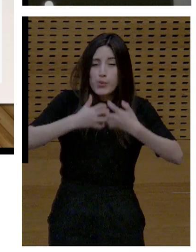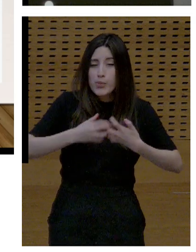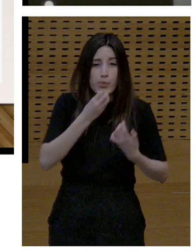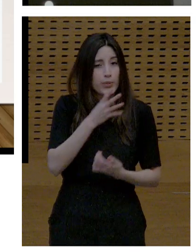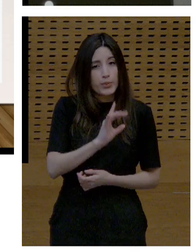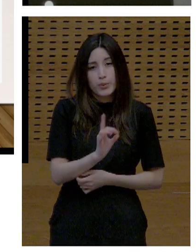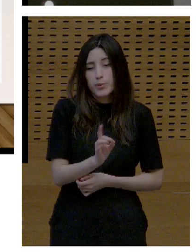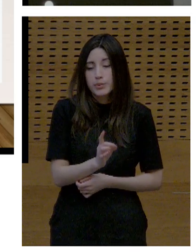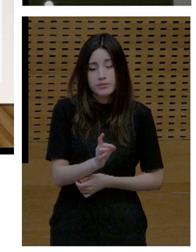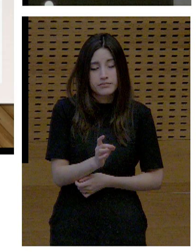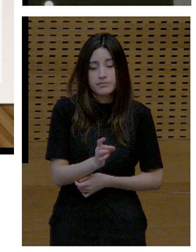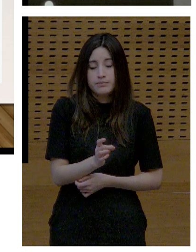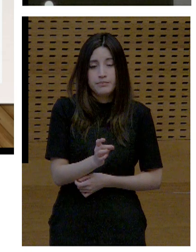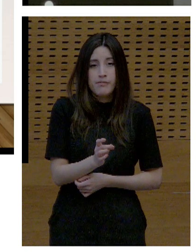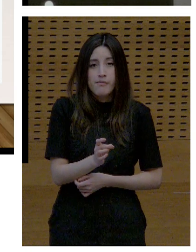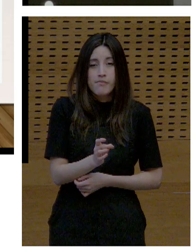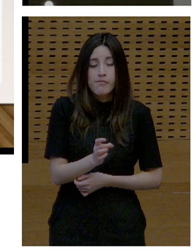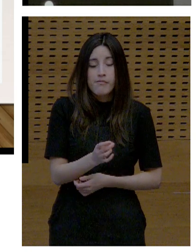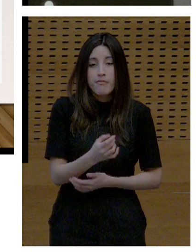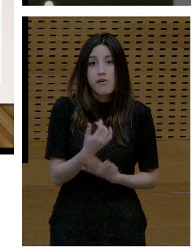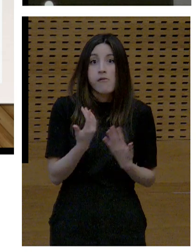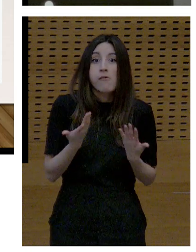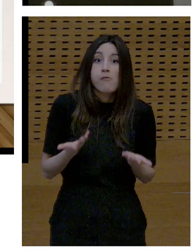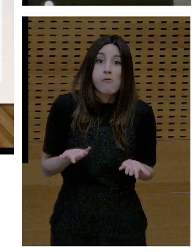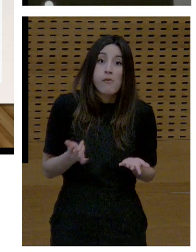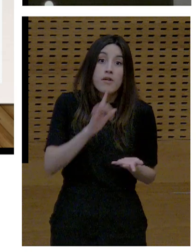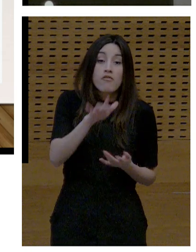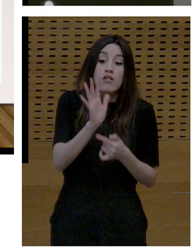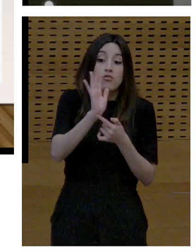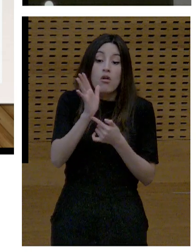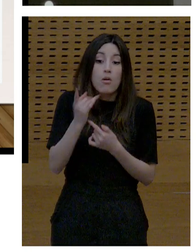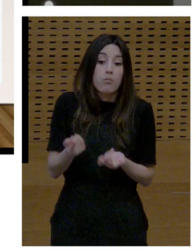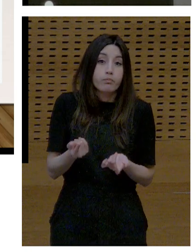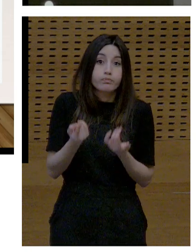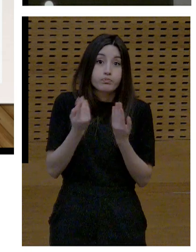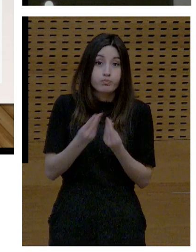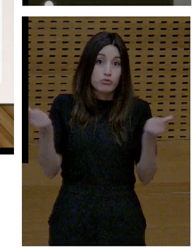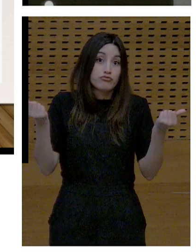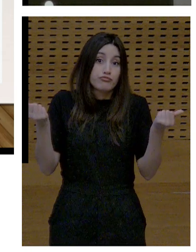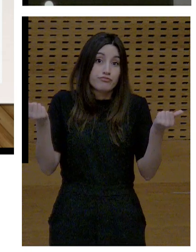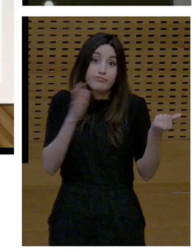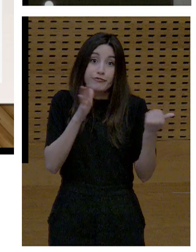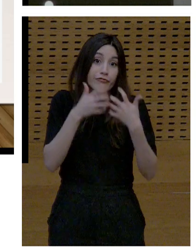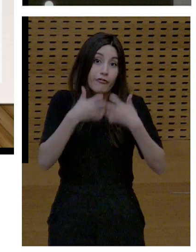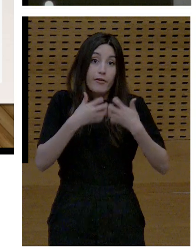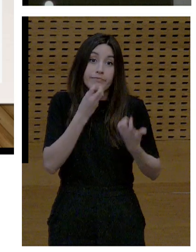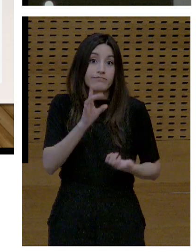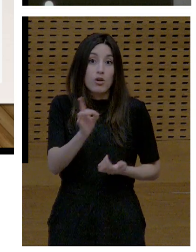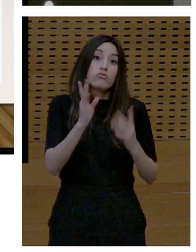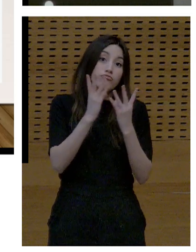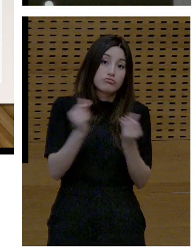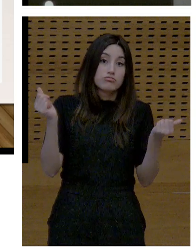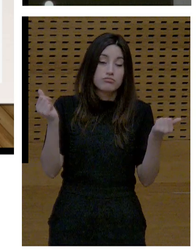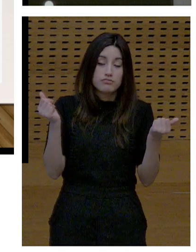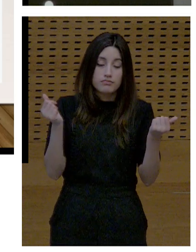y deje de existir porque funciona mal y ya no sirve.